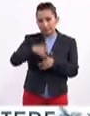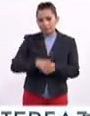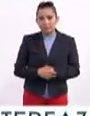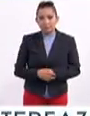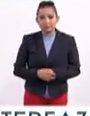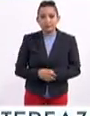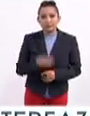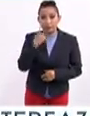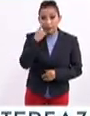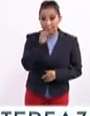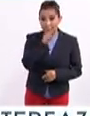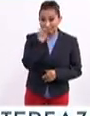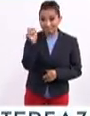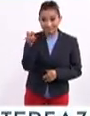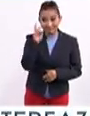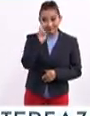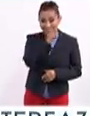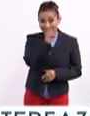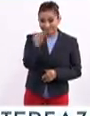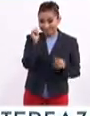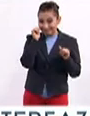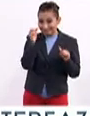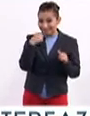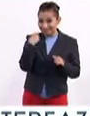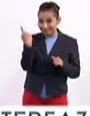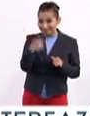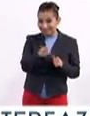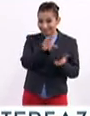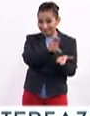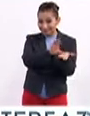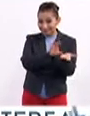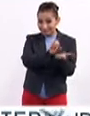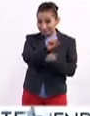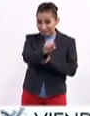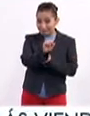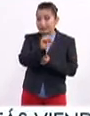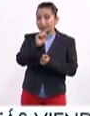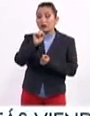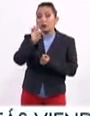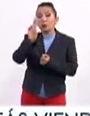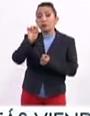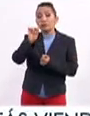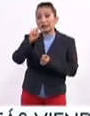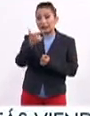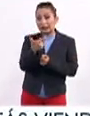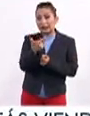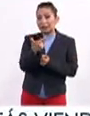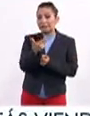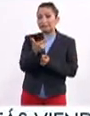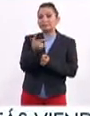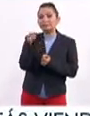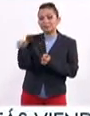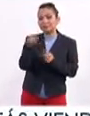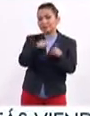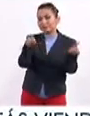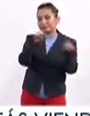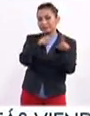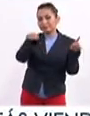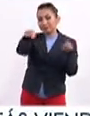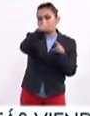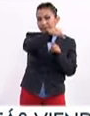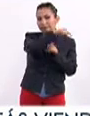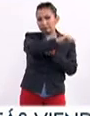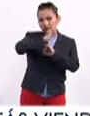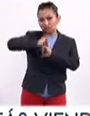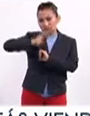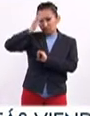mire, preocupados por eso y atendiendo este mandato constitucional, la Universidad de Guadalajara, los diversos poderes